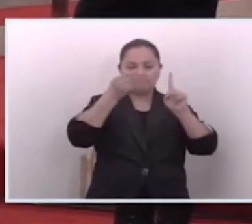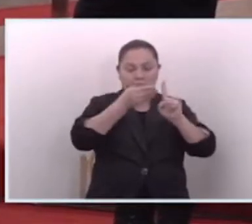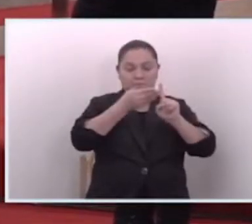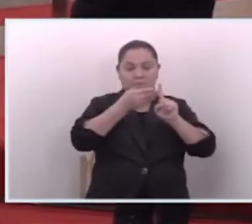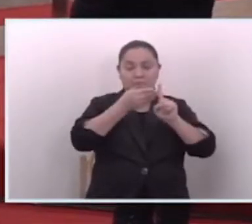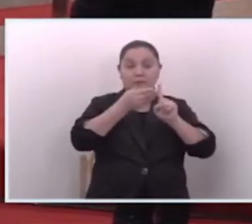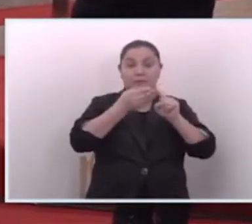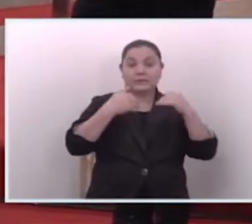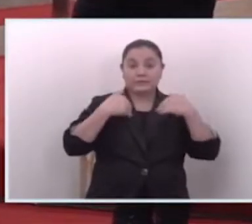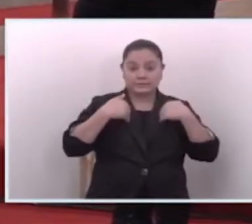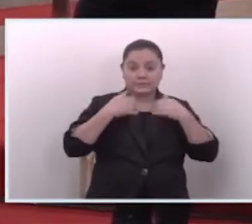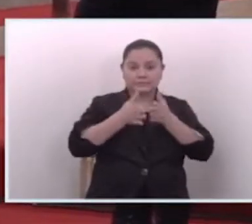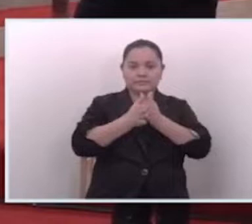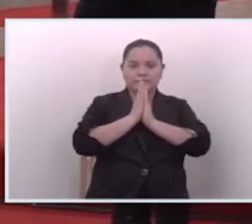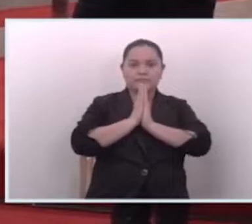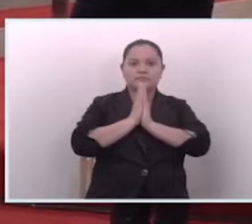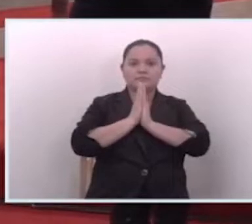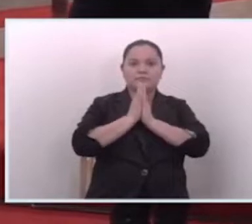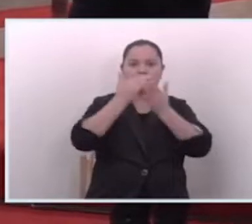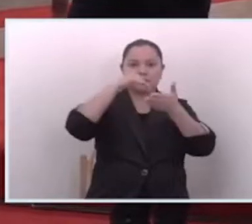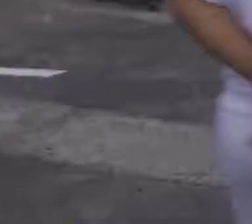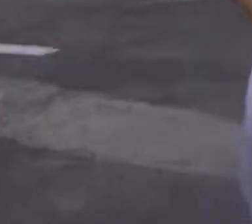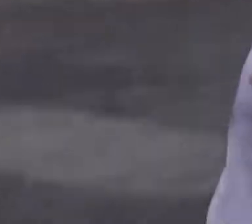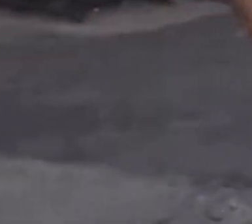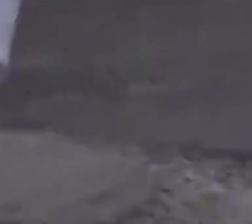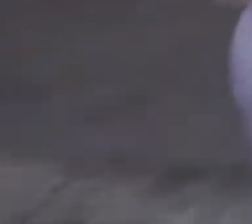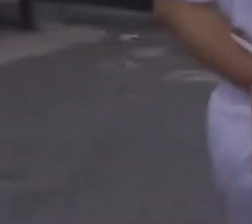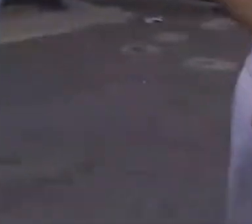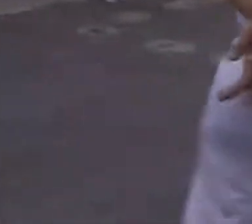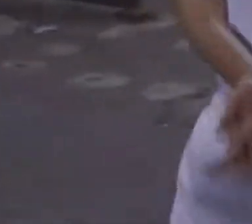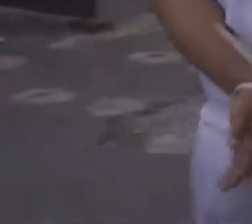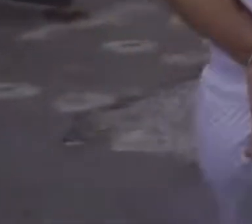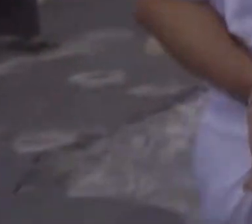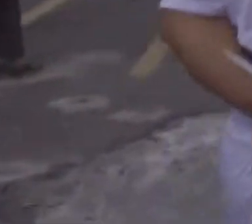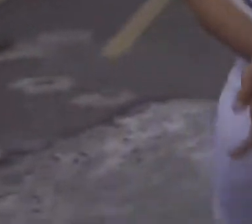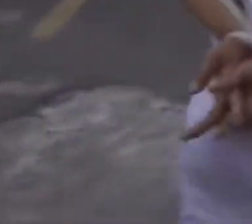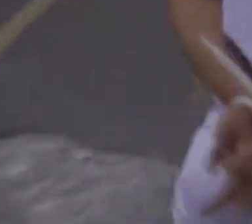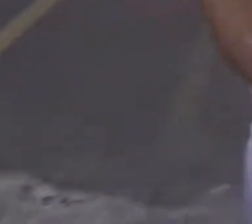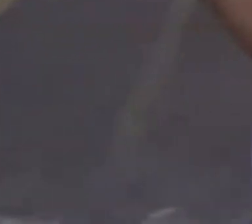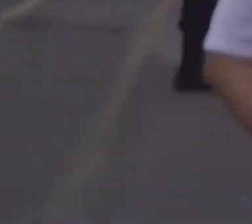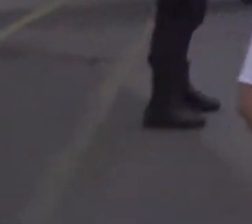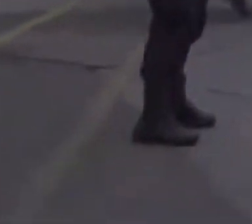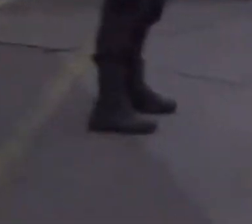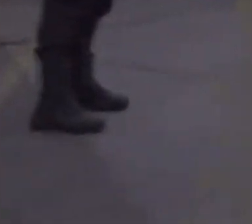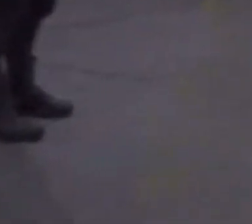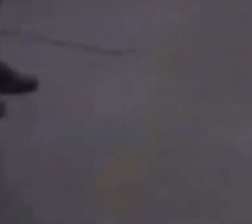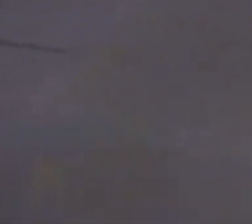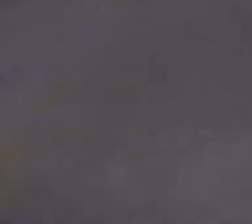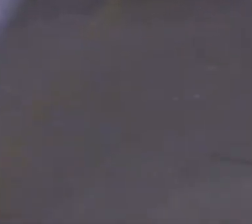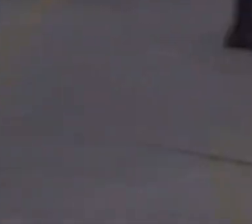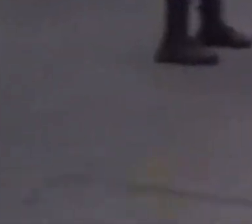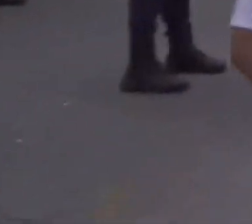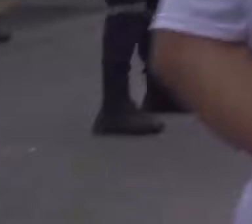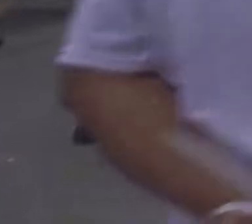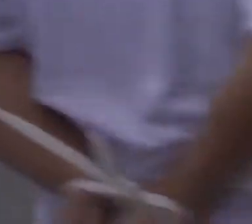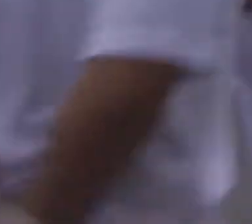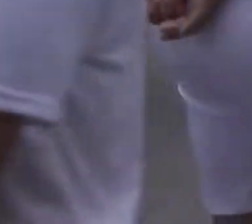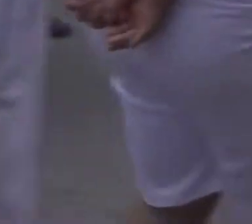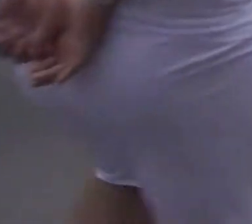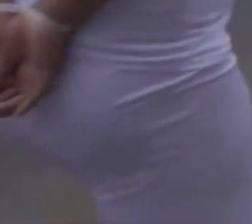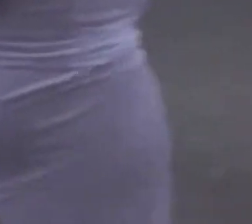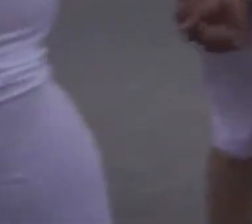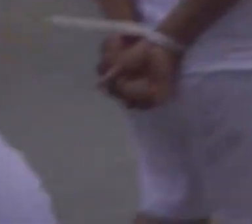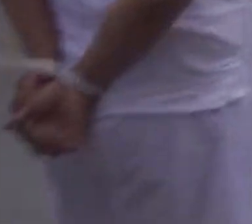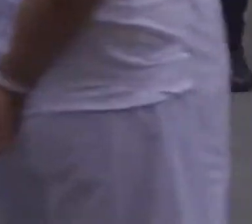Seguridad Pública, Gustavo Villatoro, resaltó que los resultados obtenidos durante el tiempo de vigencia de la medida son positivos para